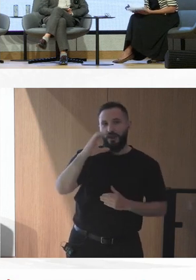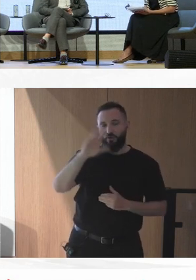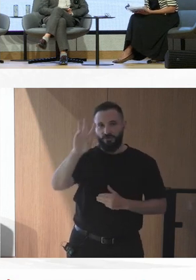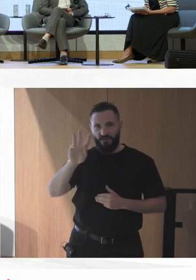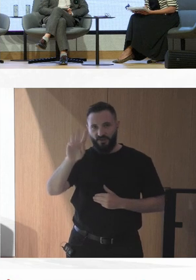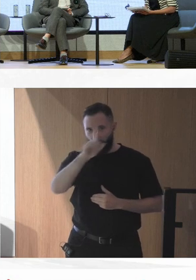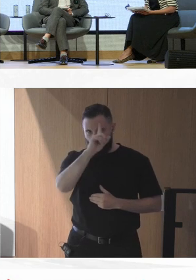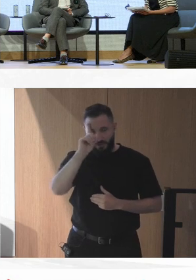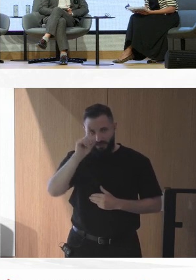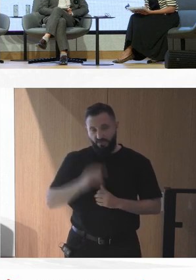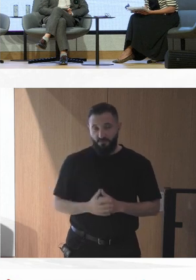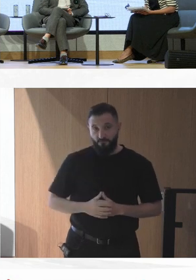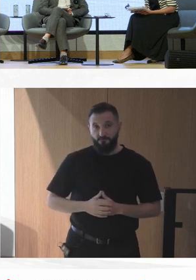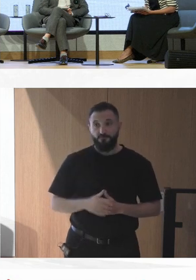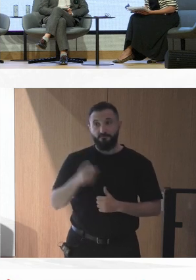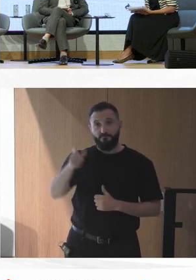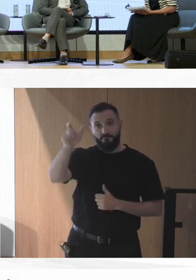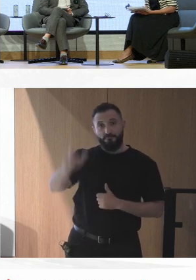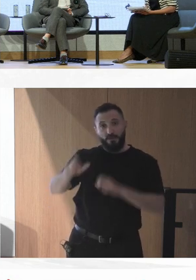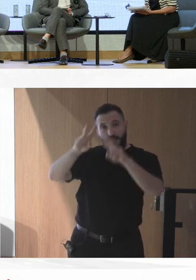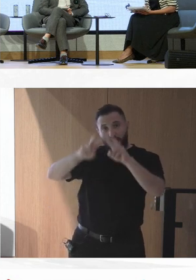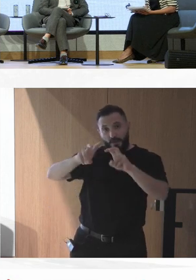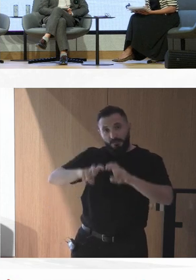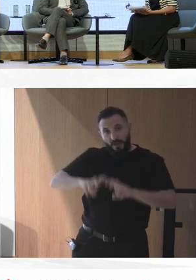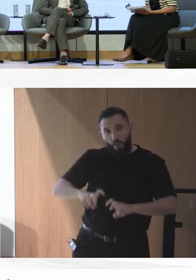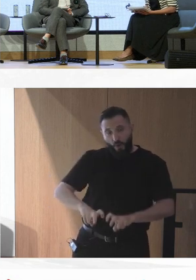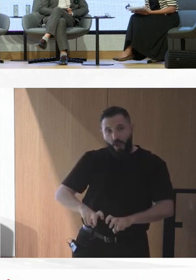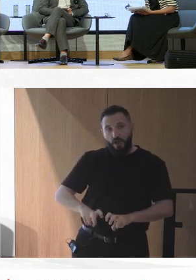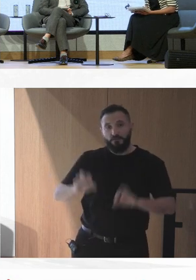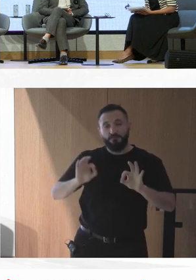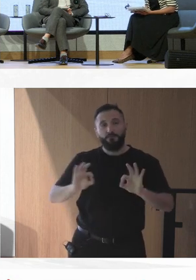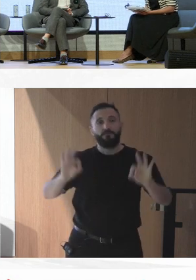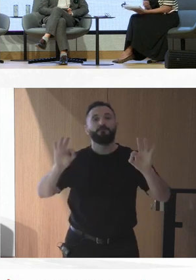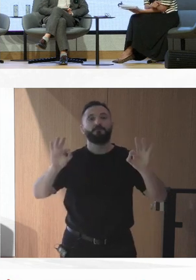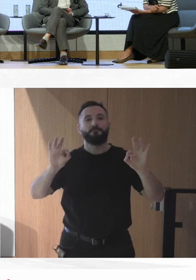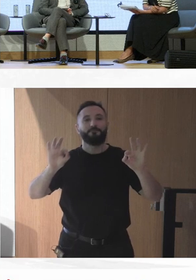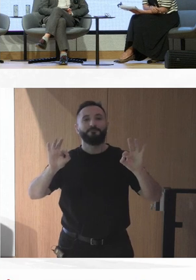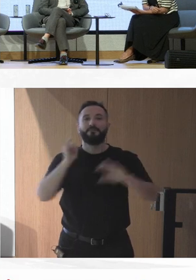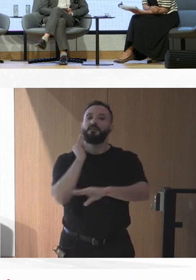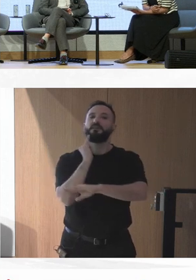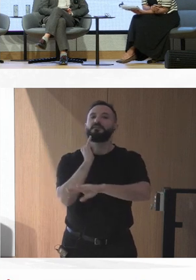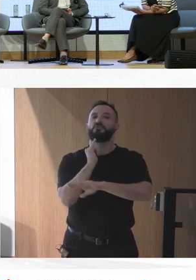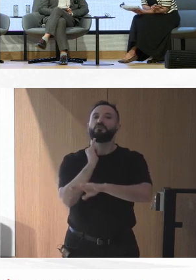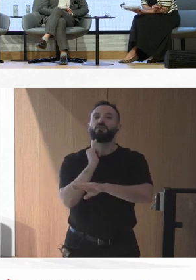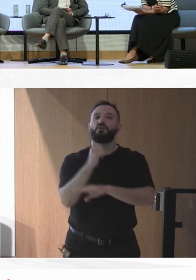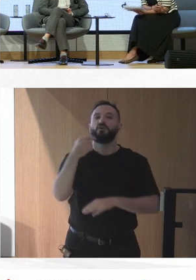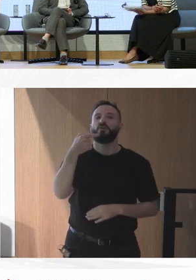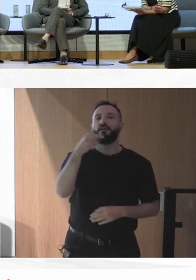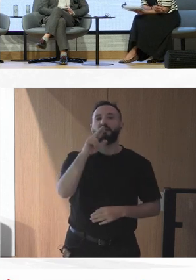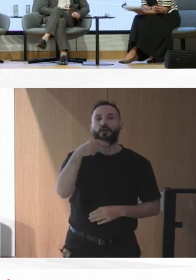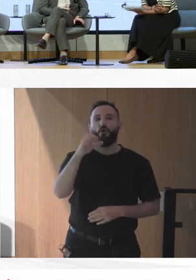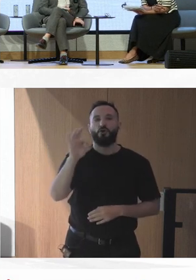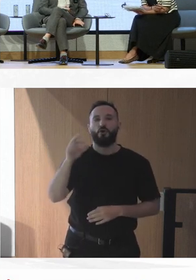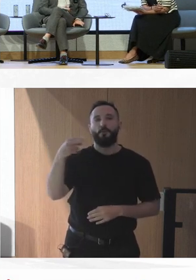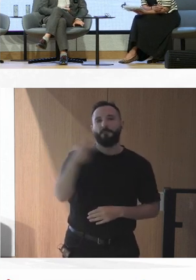Madrid y es investigadora en el Instituto Gregorio Peces Barba de Derechos